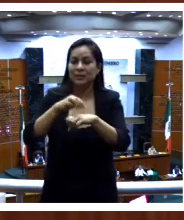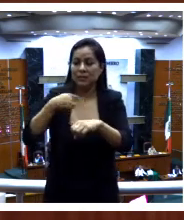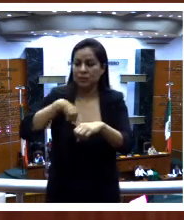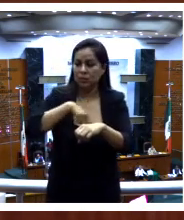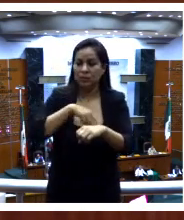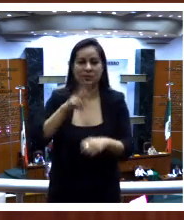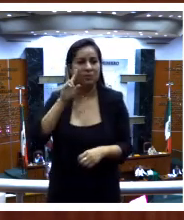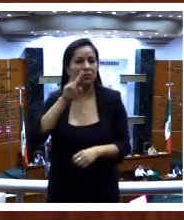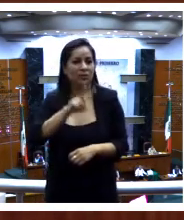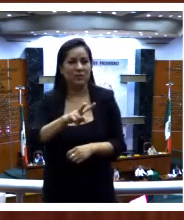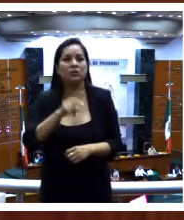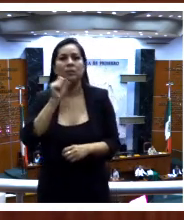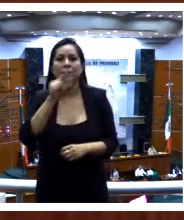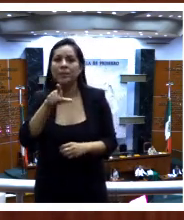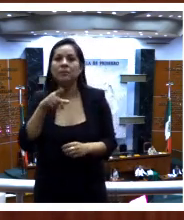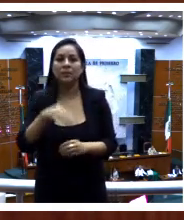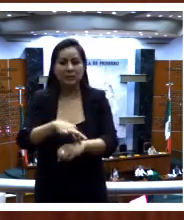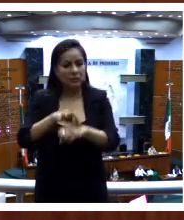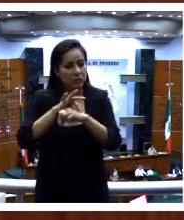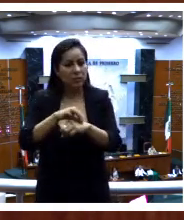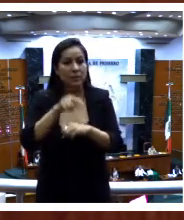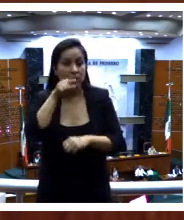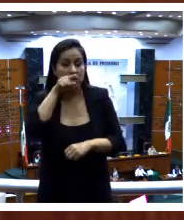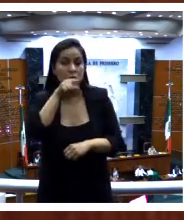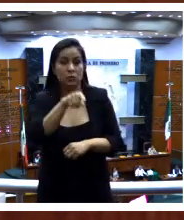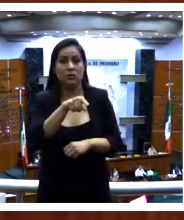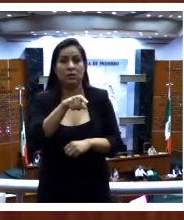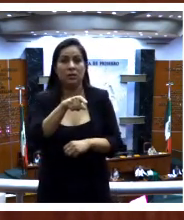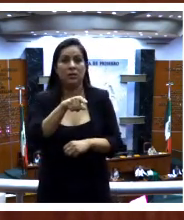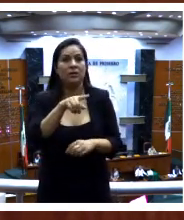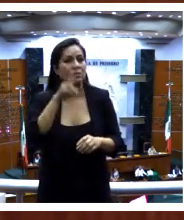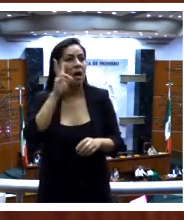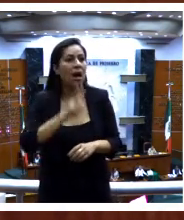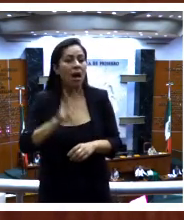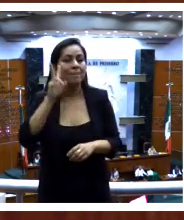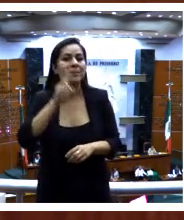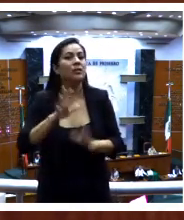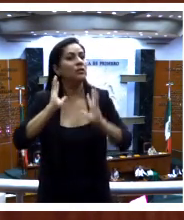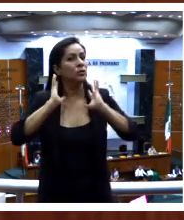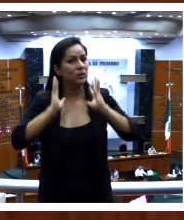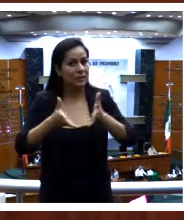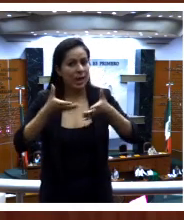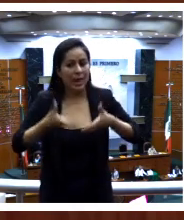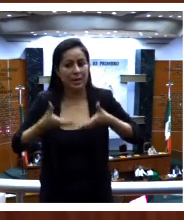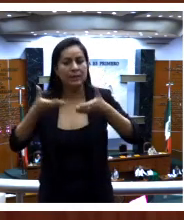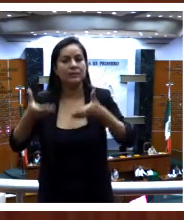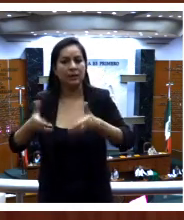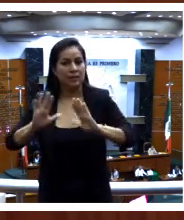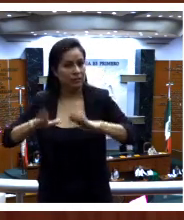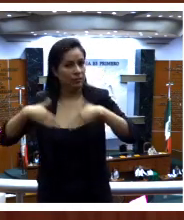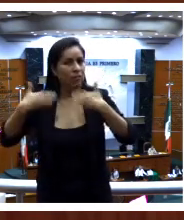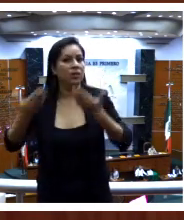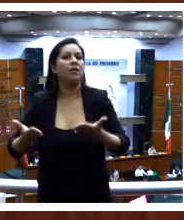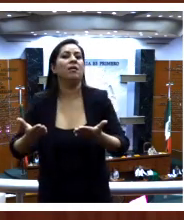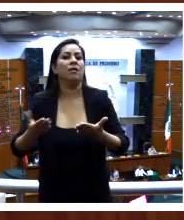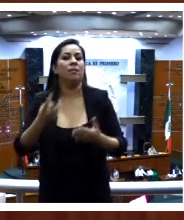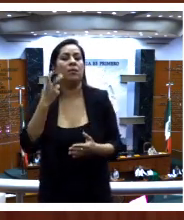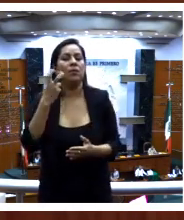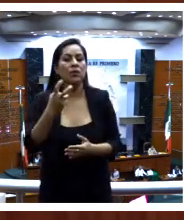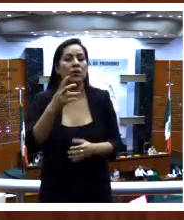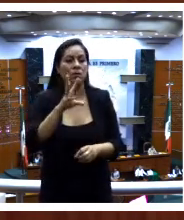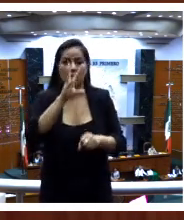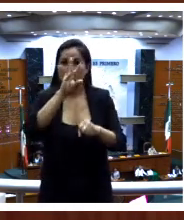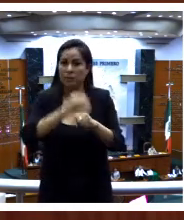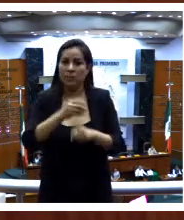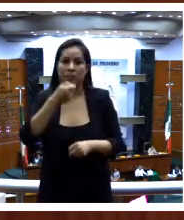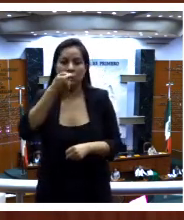tocado presenciar también son vivencias que ustedes han palpado ya en las calles. Por ello, me